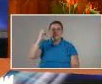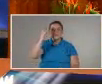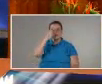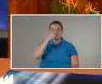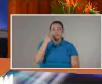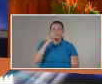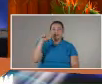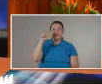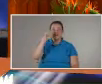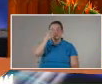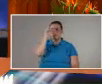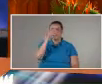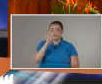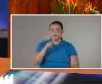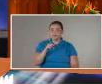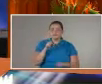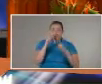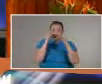llorando.